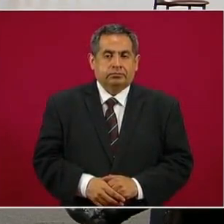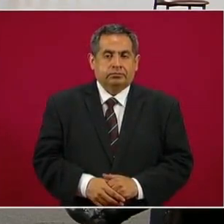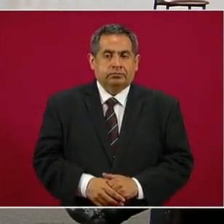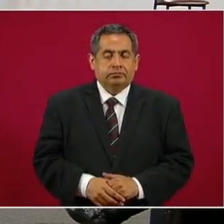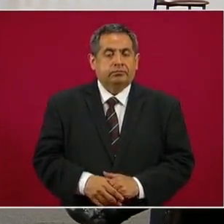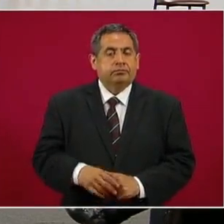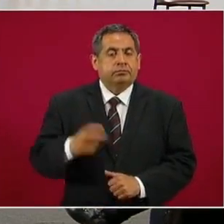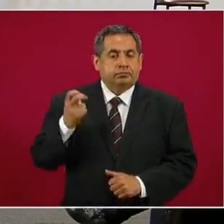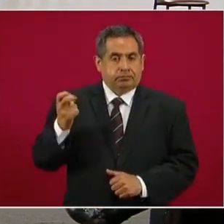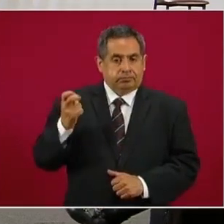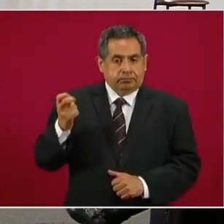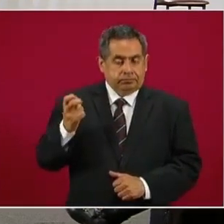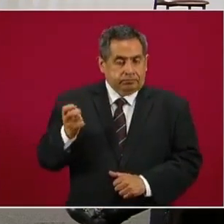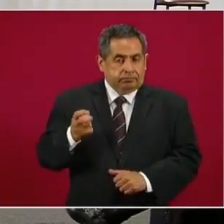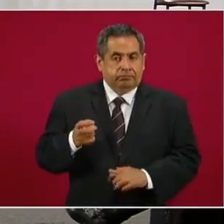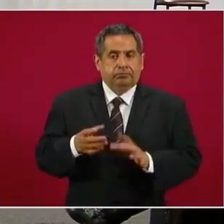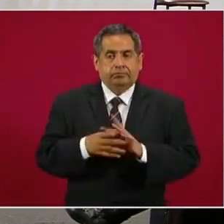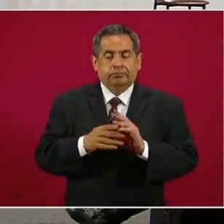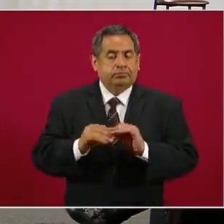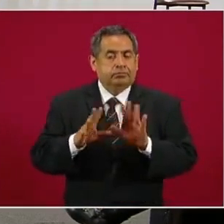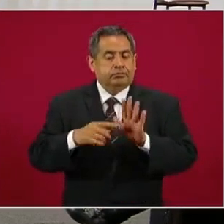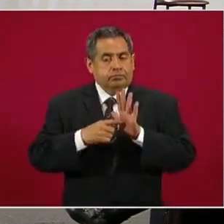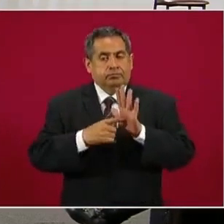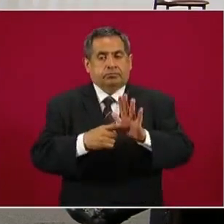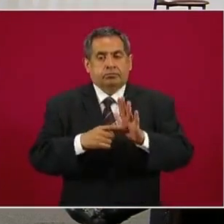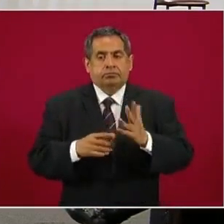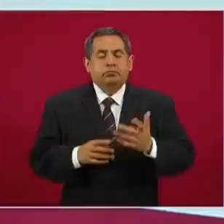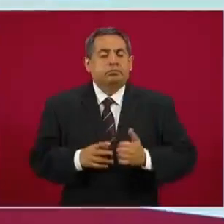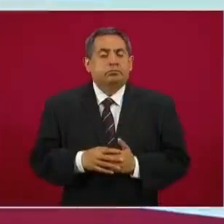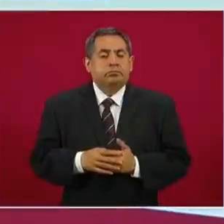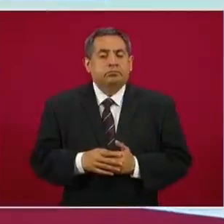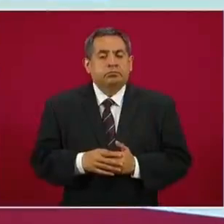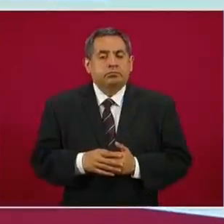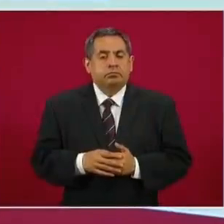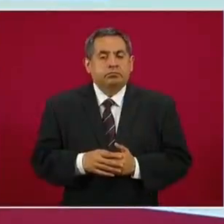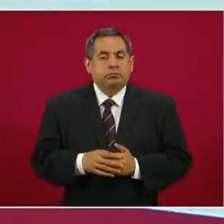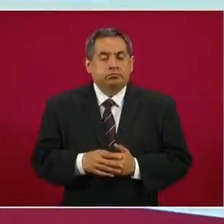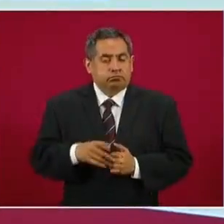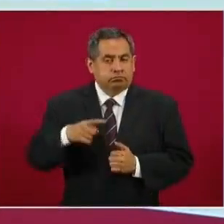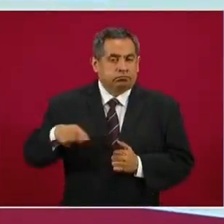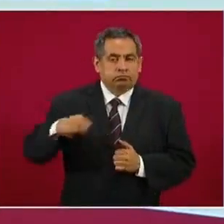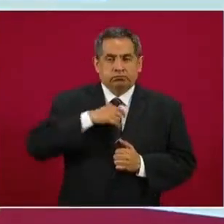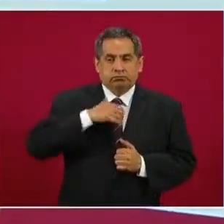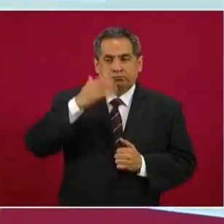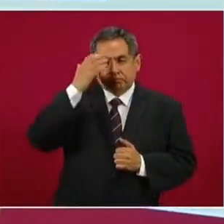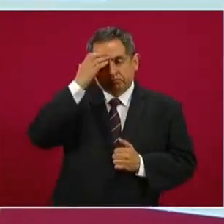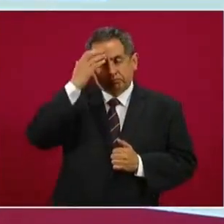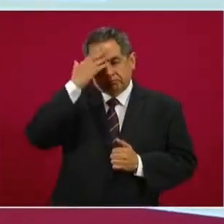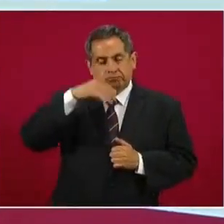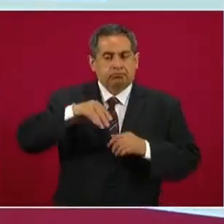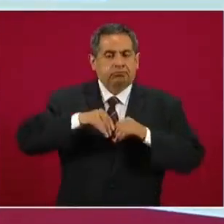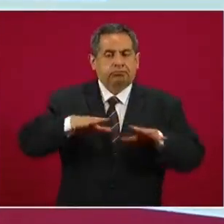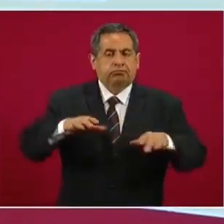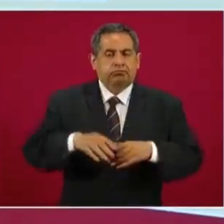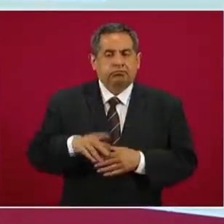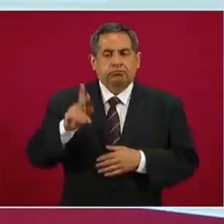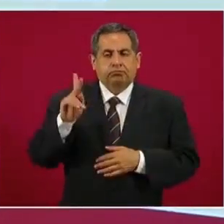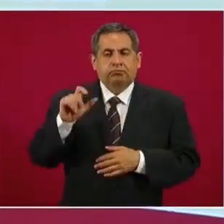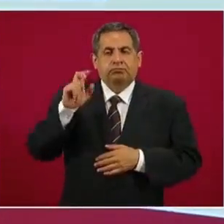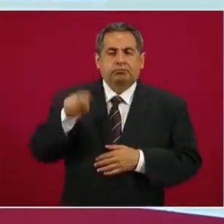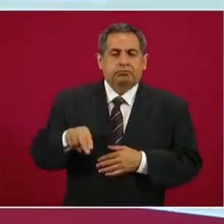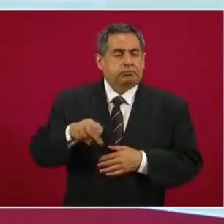Aquí ya lo que tenemos es, y que fue muy conocido y sonado por todos, es la estrategia de